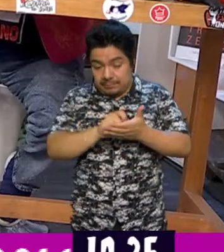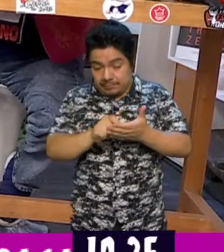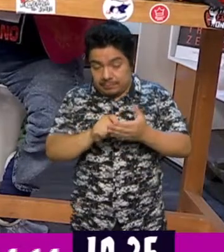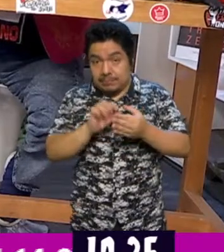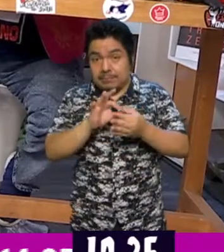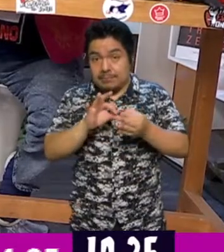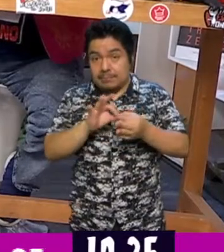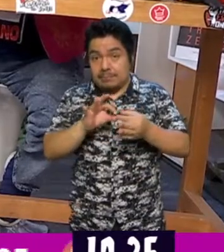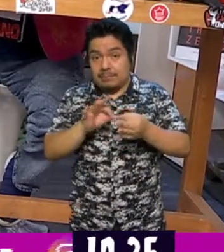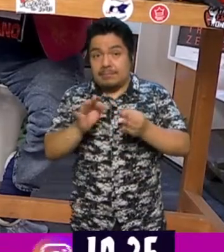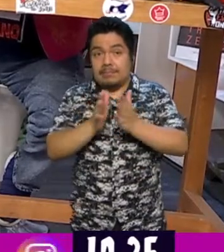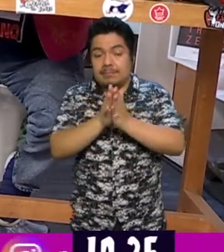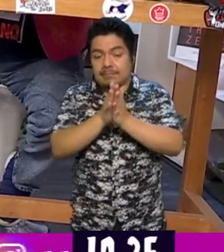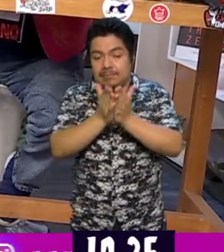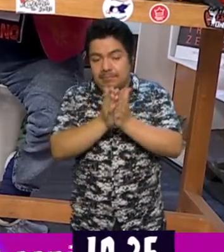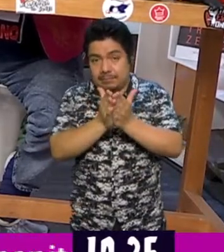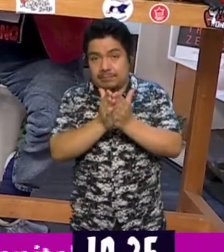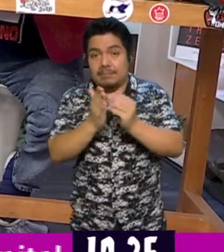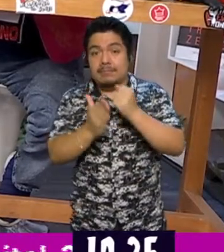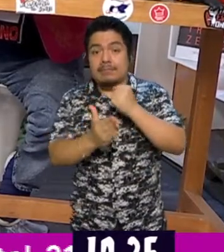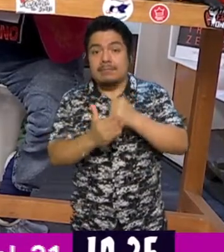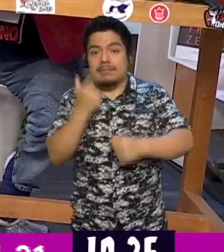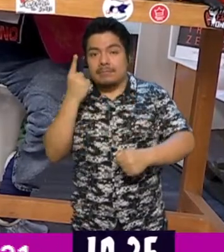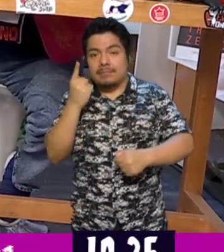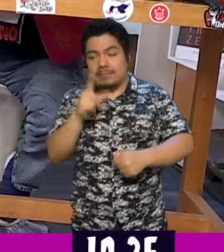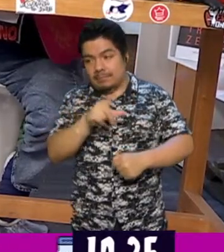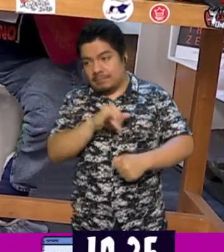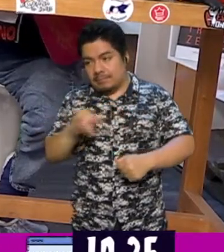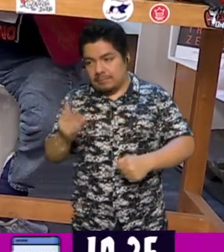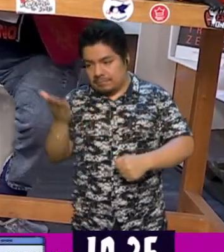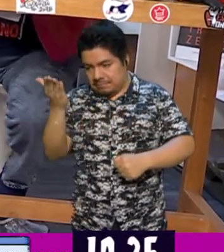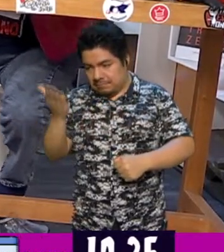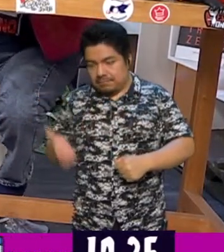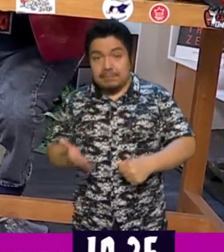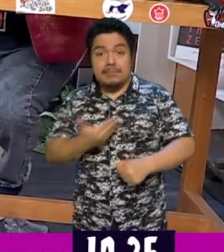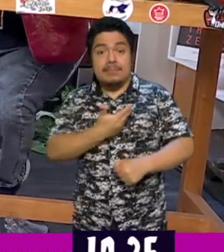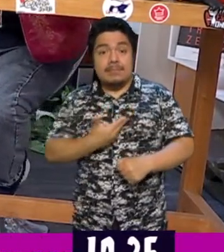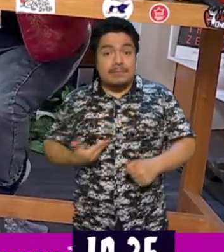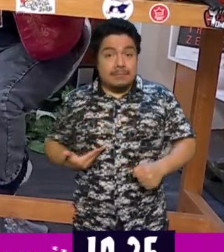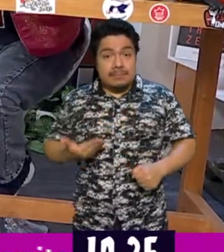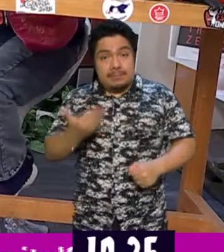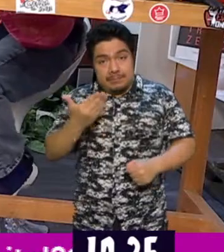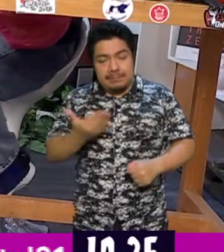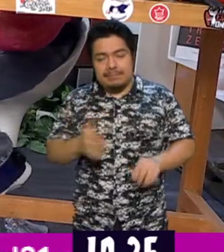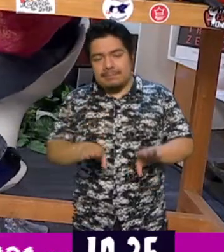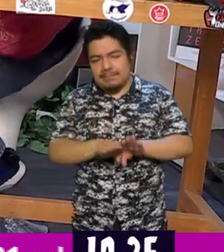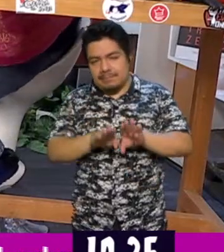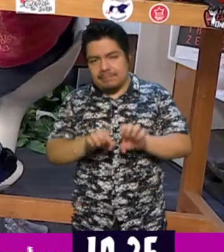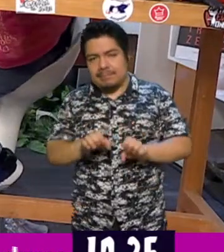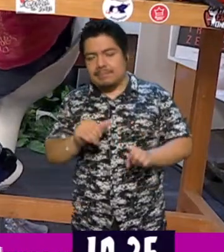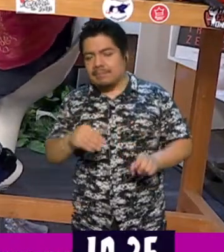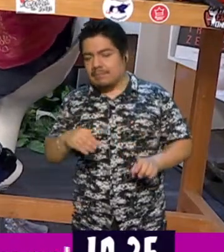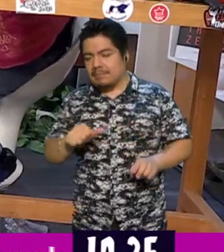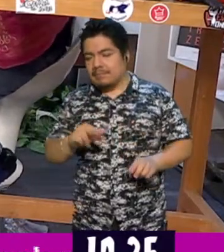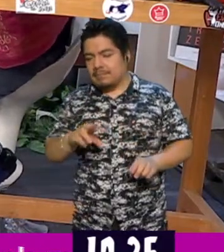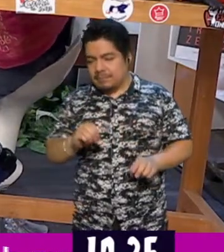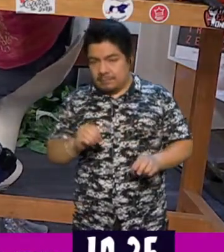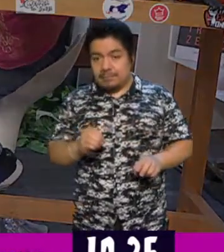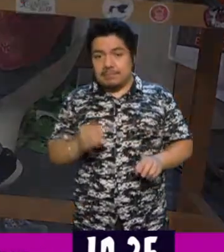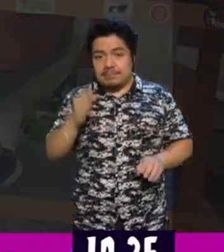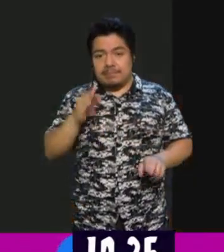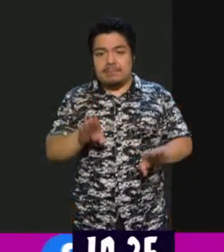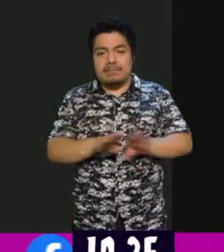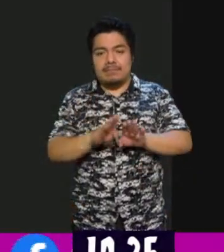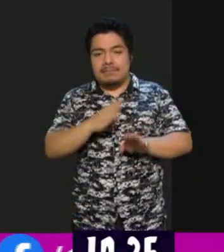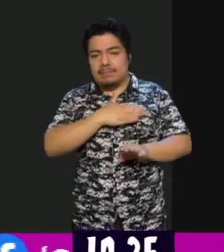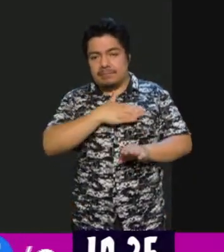hablar del libro ¿Por qué así, señor presidente? ¿Cómo estás, mi querido Marco Antonio? Hola, Marco. Bienvenido. ¿Qué